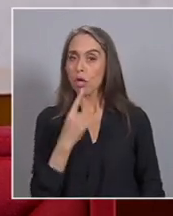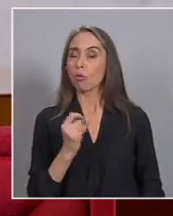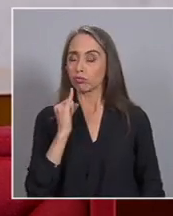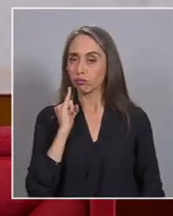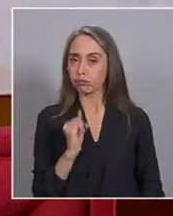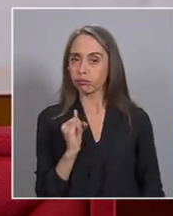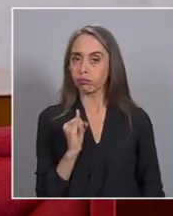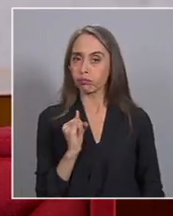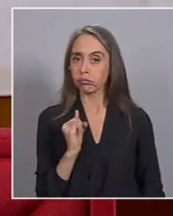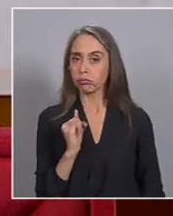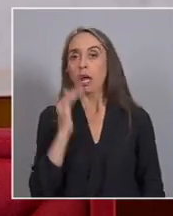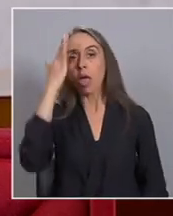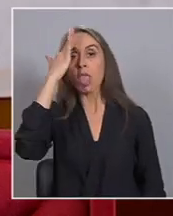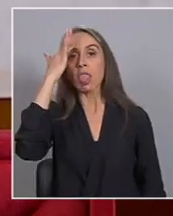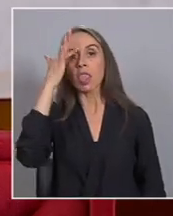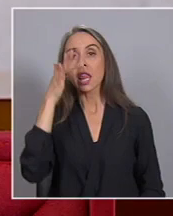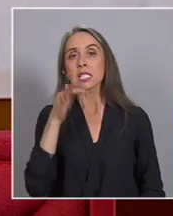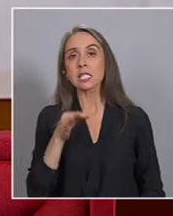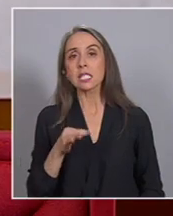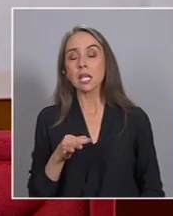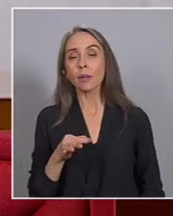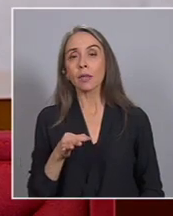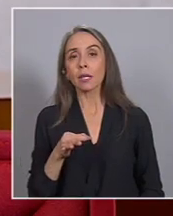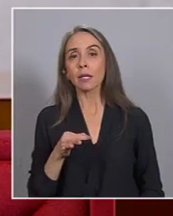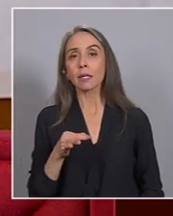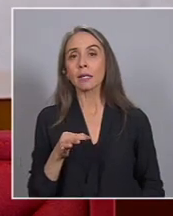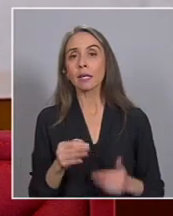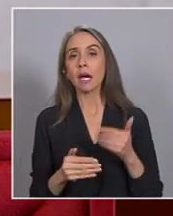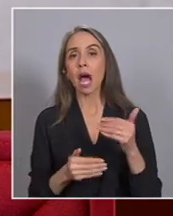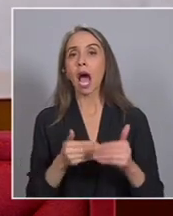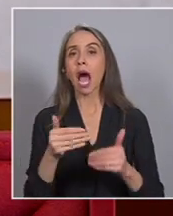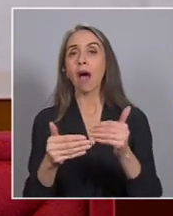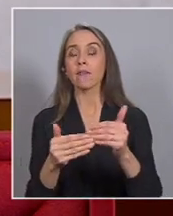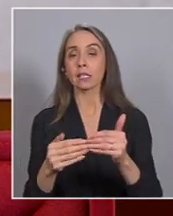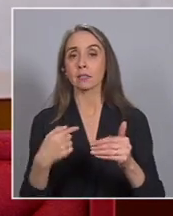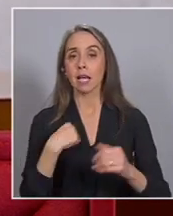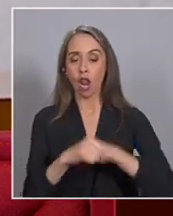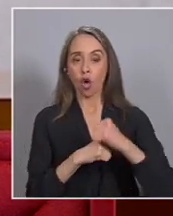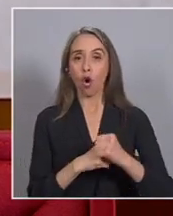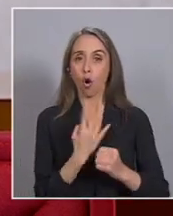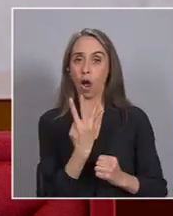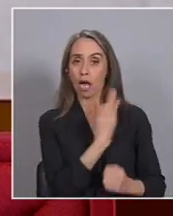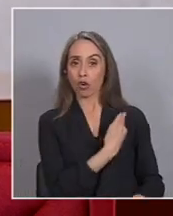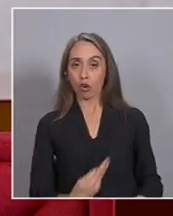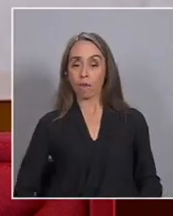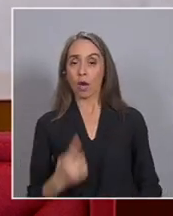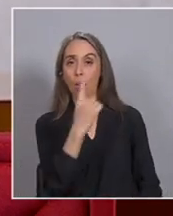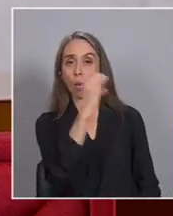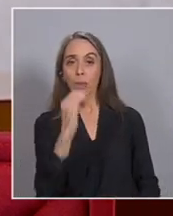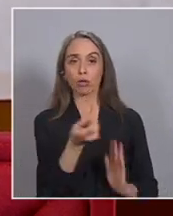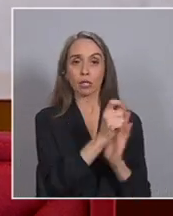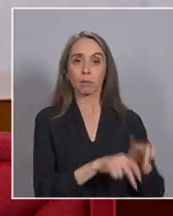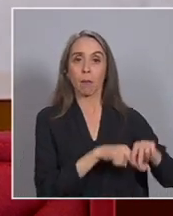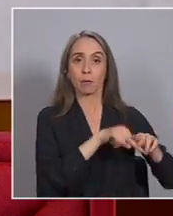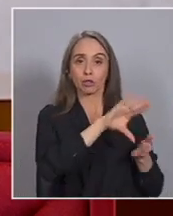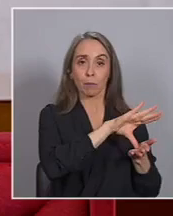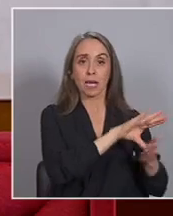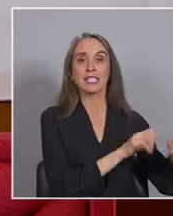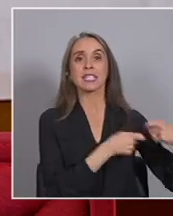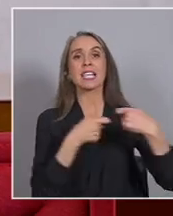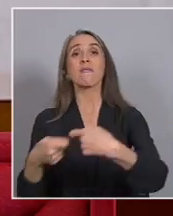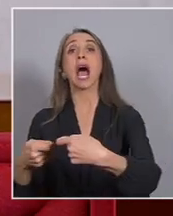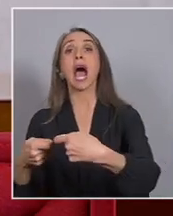mantengo firme la decisión de avanzar durante nuestro mandato al 1% del presupuesto en cultura.